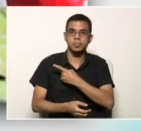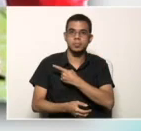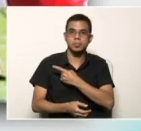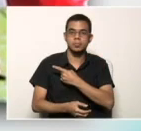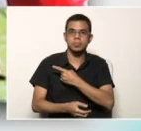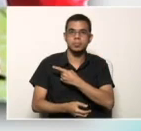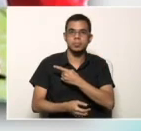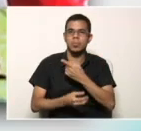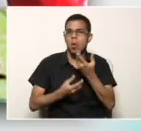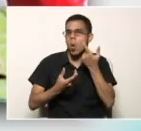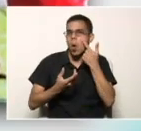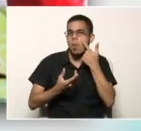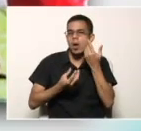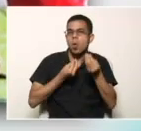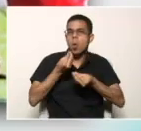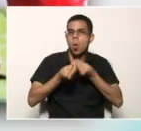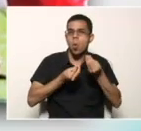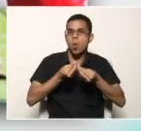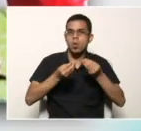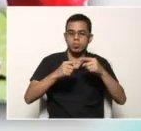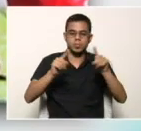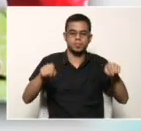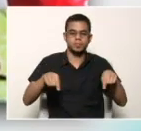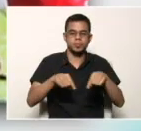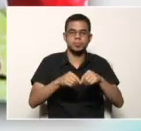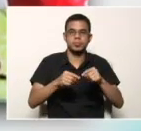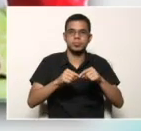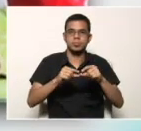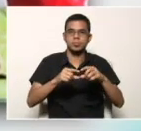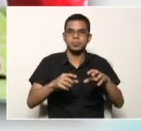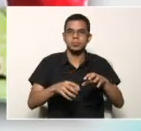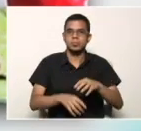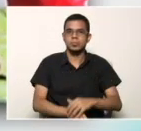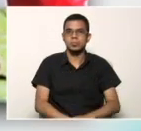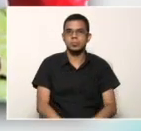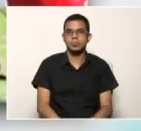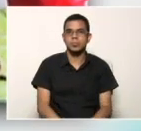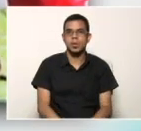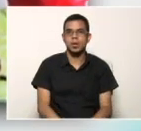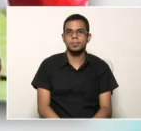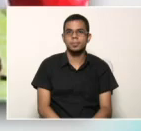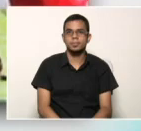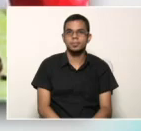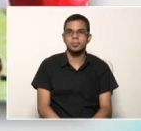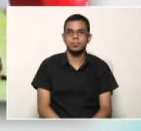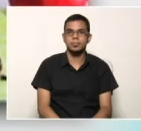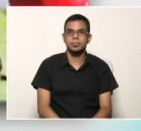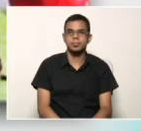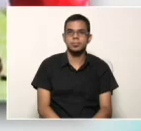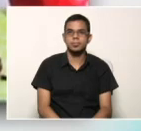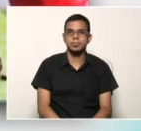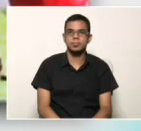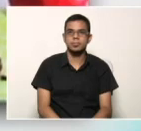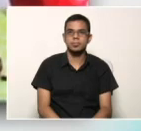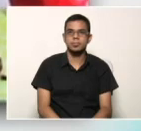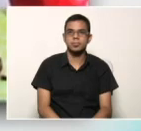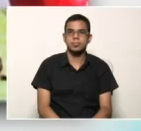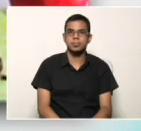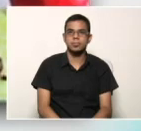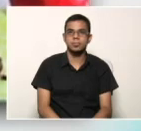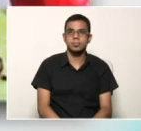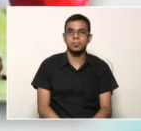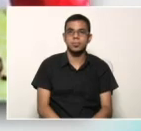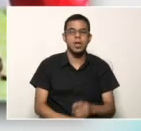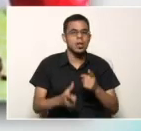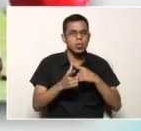la memoria RAM, okay, después que ya haya liberado la corriente estática de mi cuerpo. Para retirar la tarjeta de